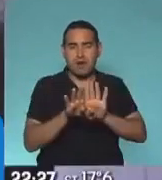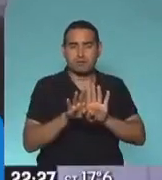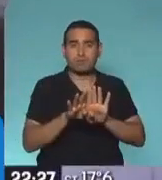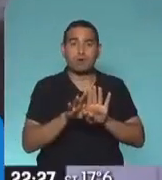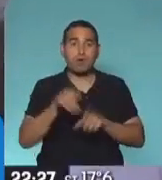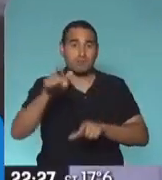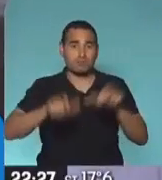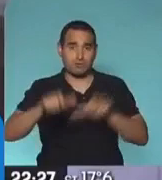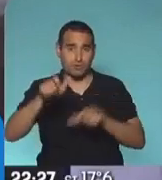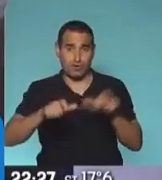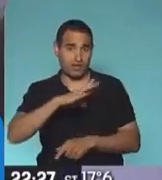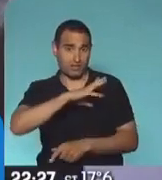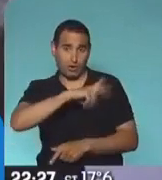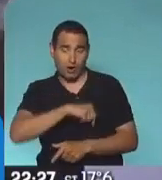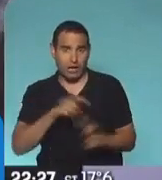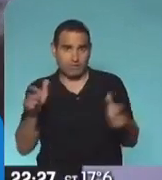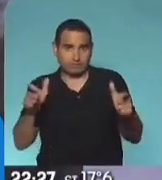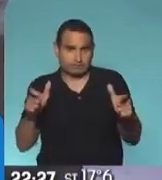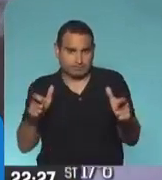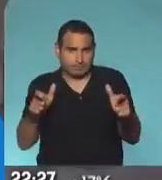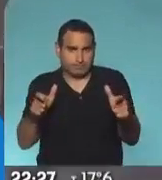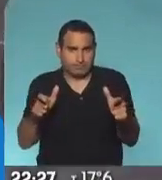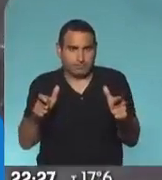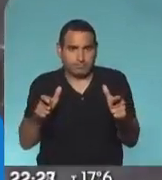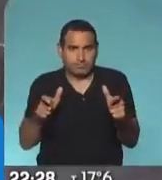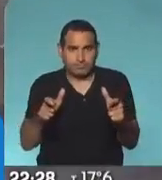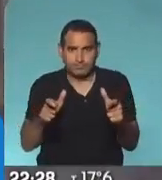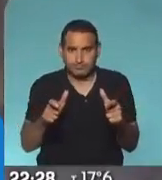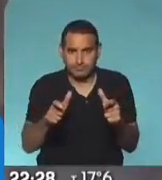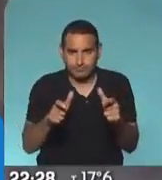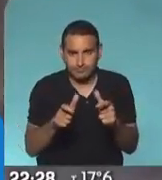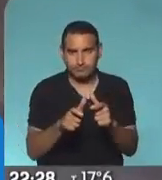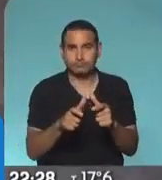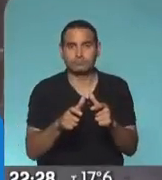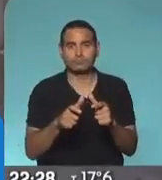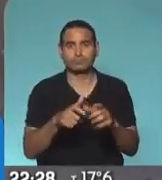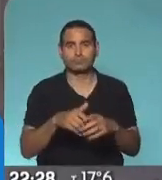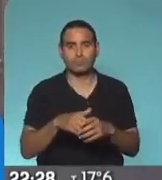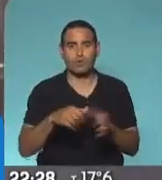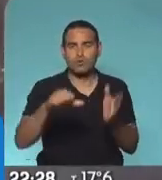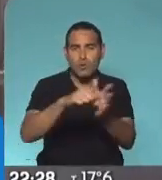a su mínima expresión el territorio en manos palestinas, aislando sus